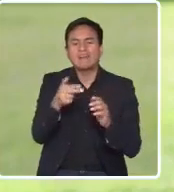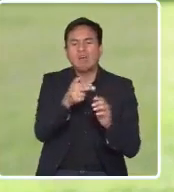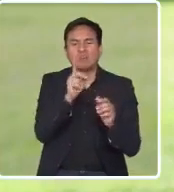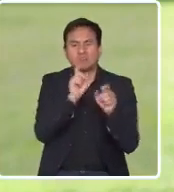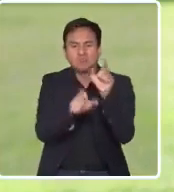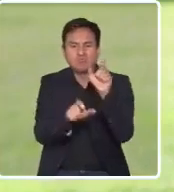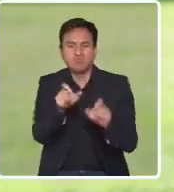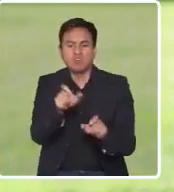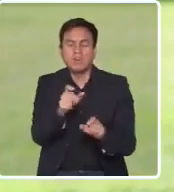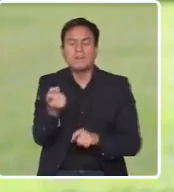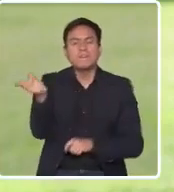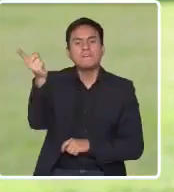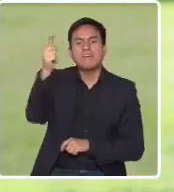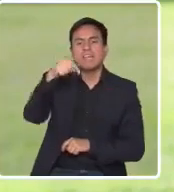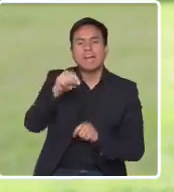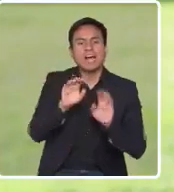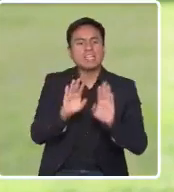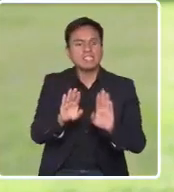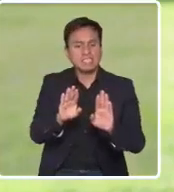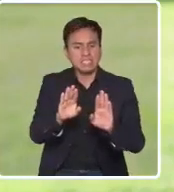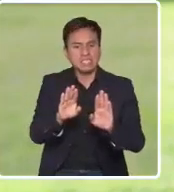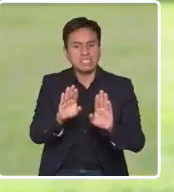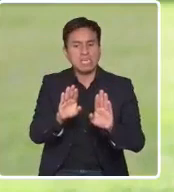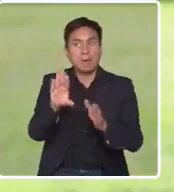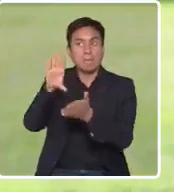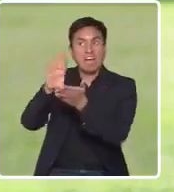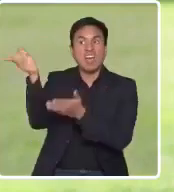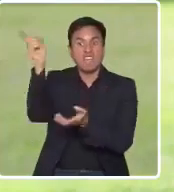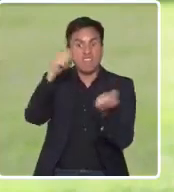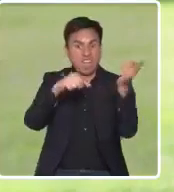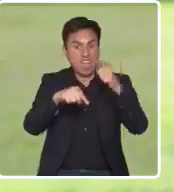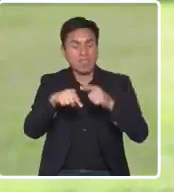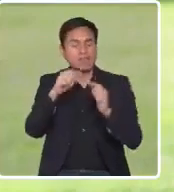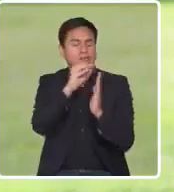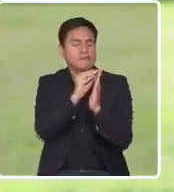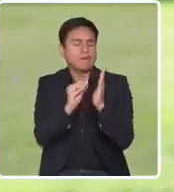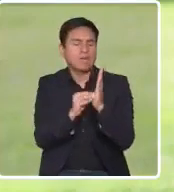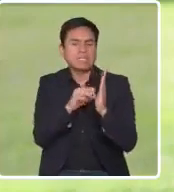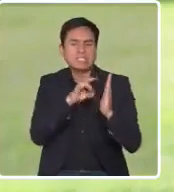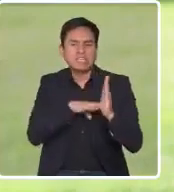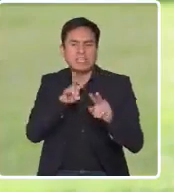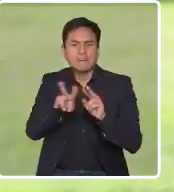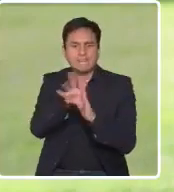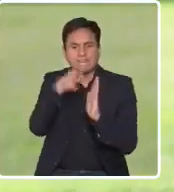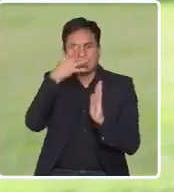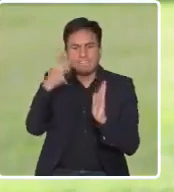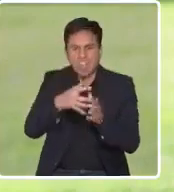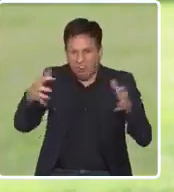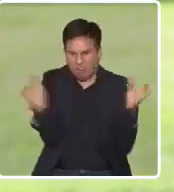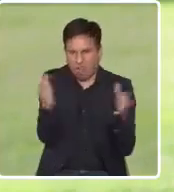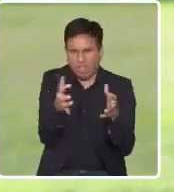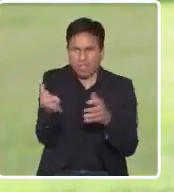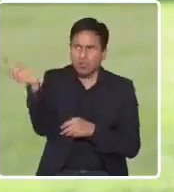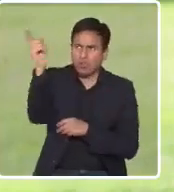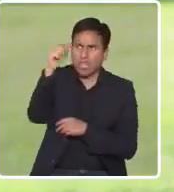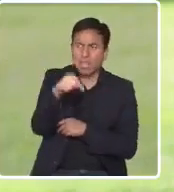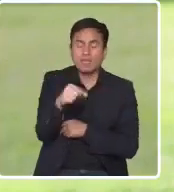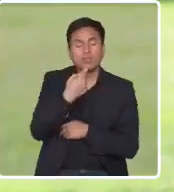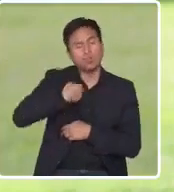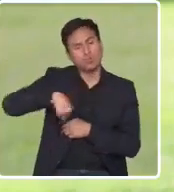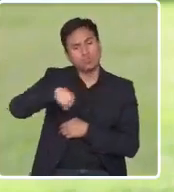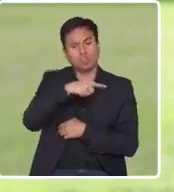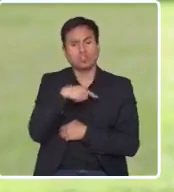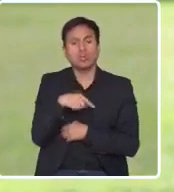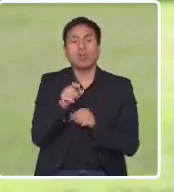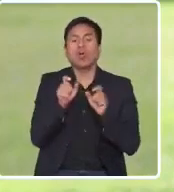que vienen con esta, digamos, que han venido de otros países con esta agenda de, en Chile, cometer delitos violentos, no vamos a